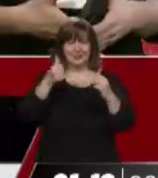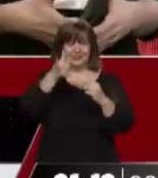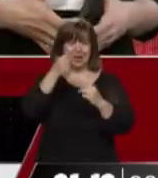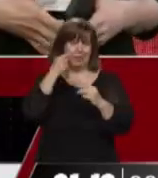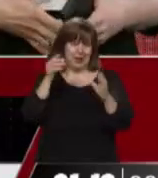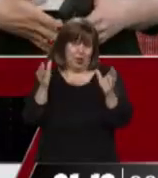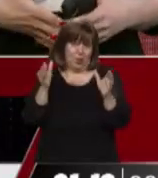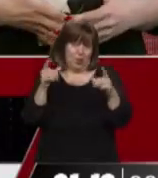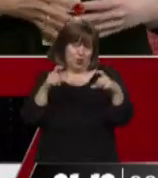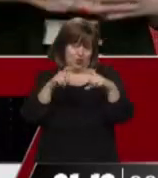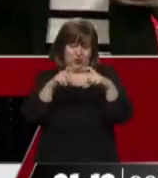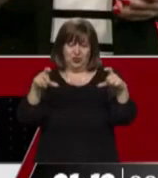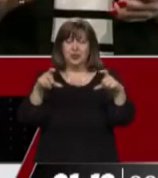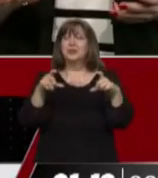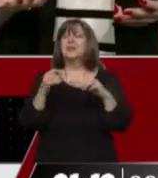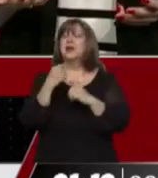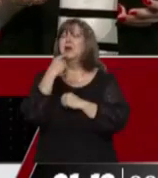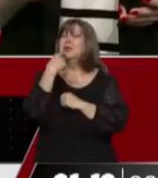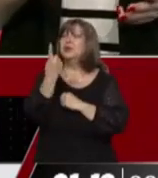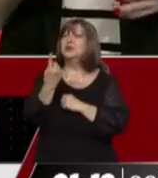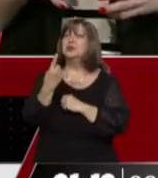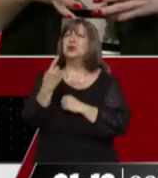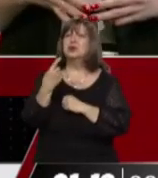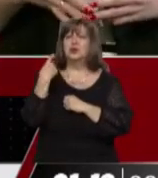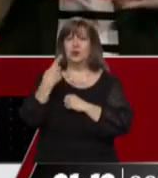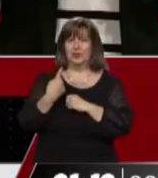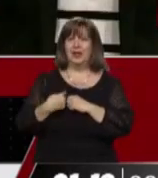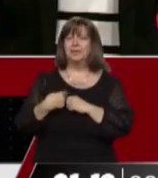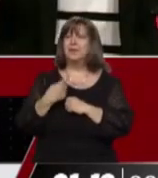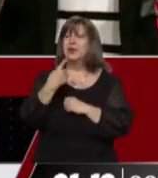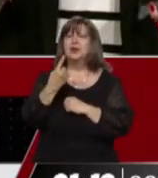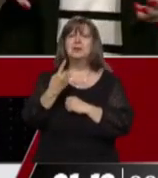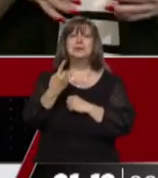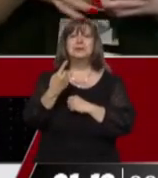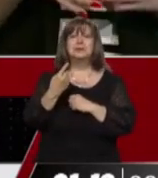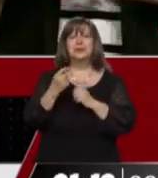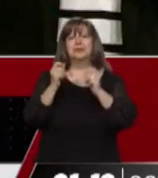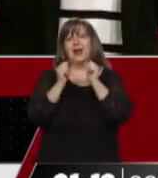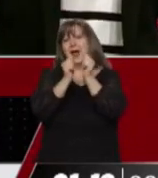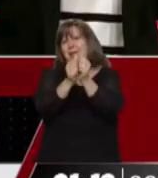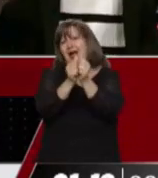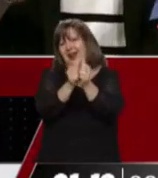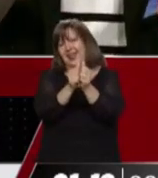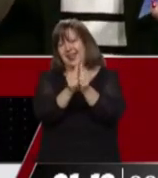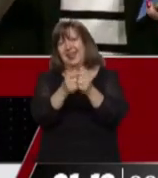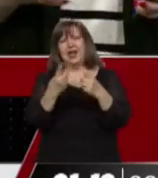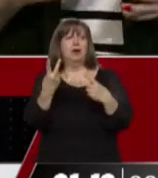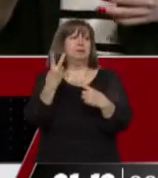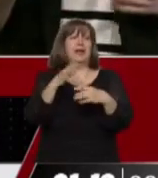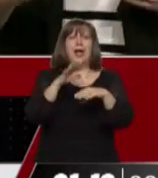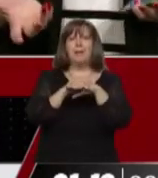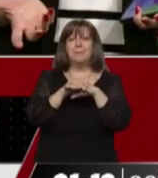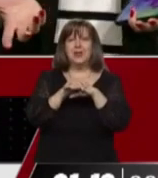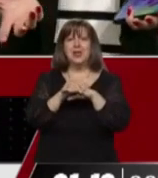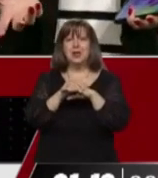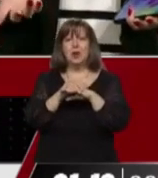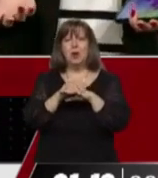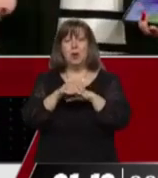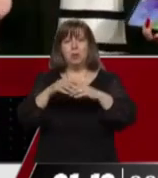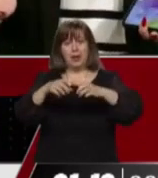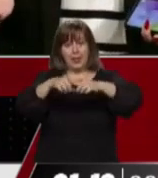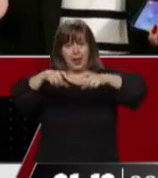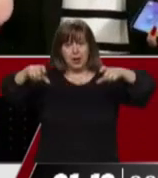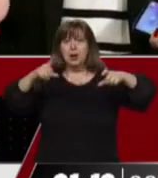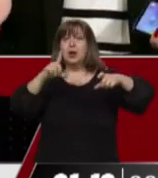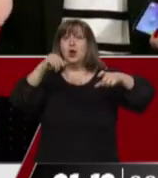consultar para saber sobre todo si, por ejemplo, sale una pareja o unos amigos, si se comparte el plato,